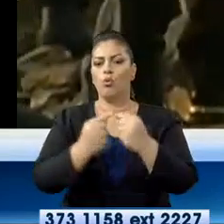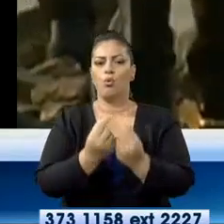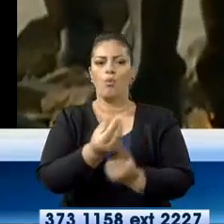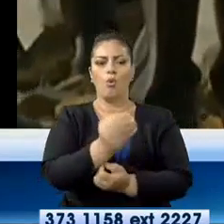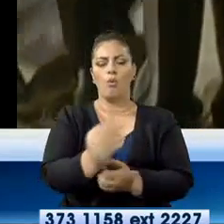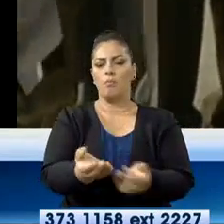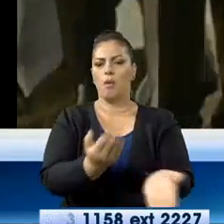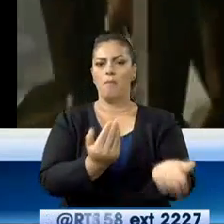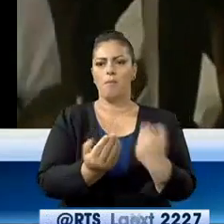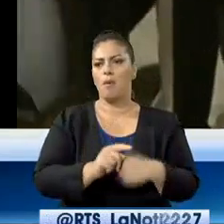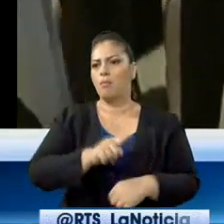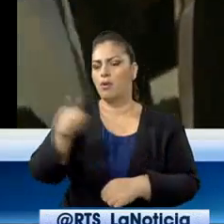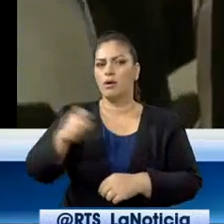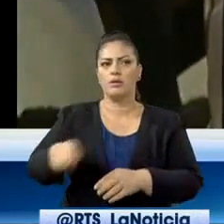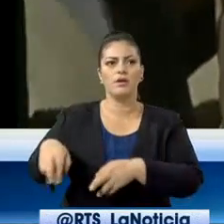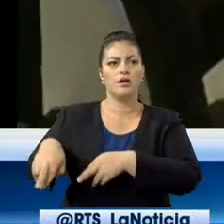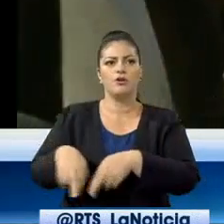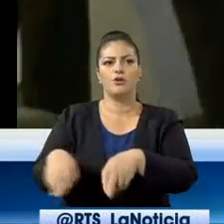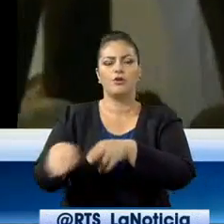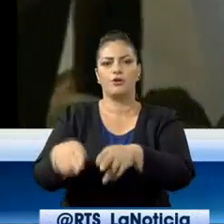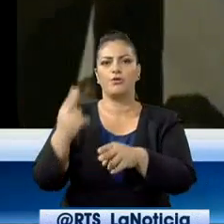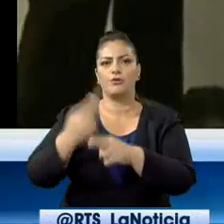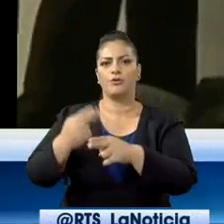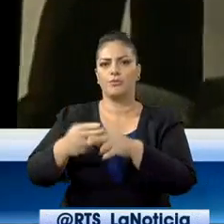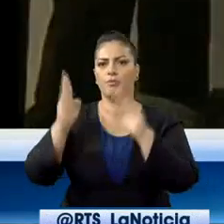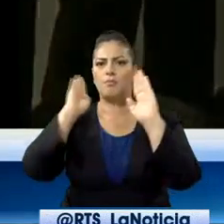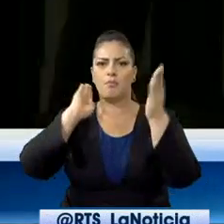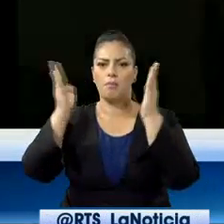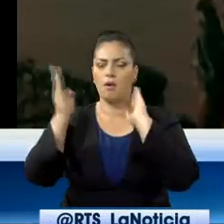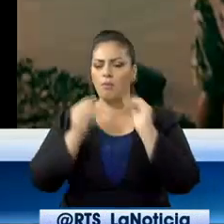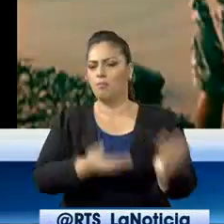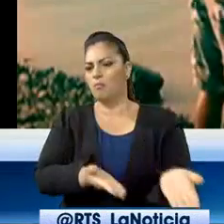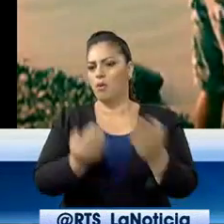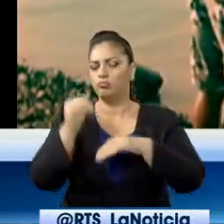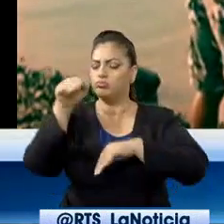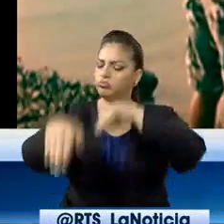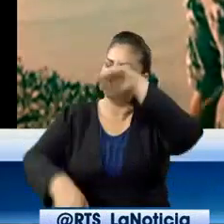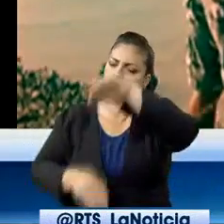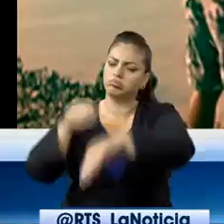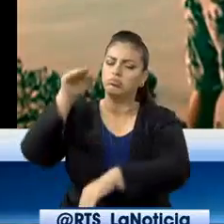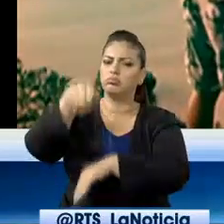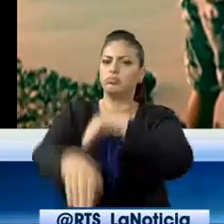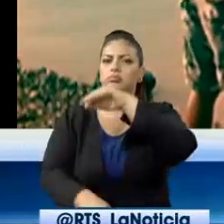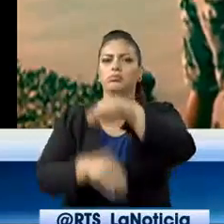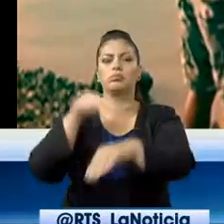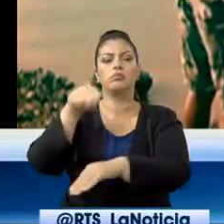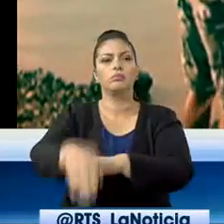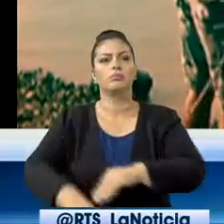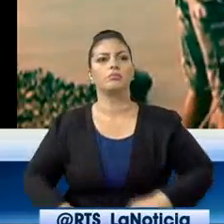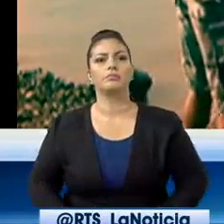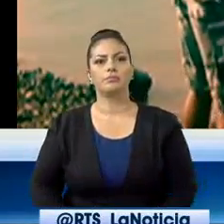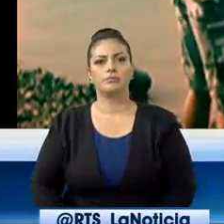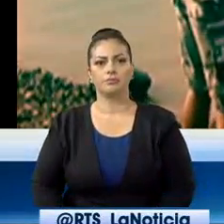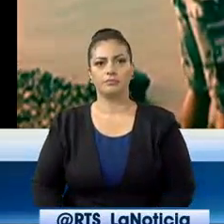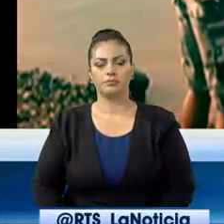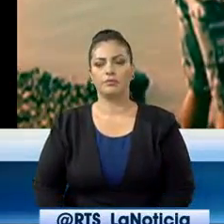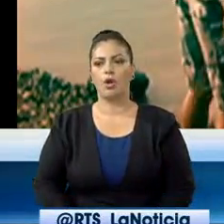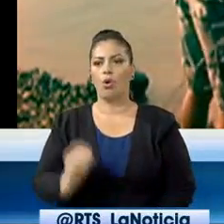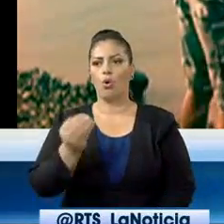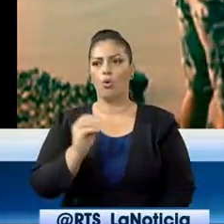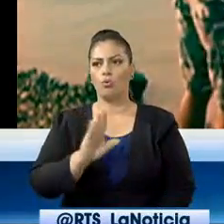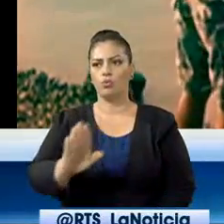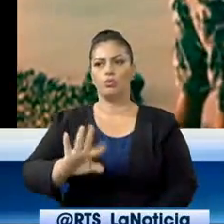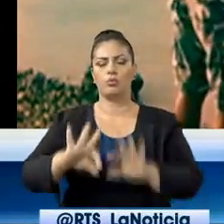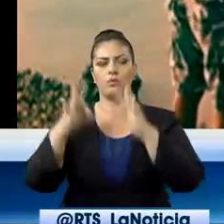16 años apareció ahogado. Ocurrió en Durán, sector Peñón del Río. Según versiones de los familiares,